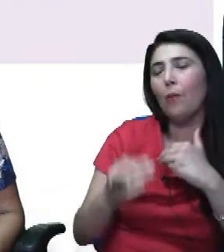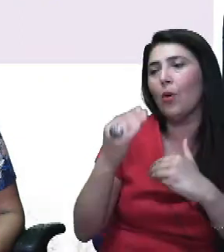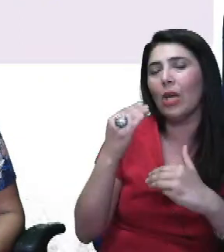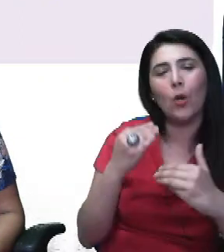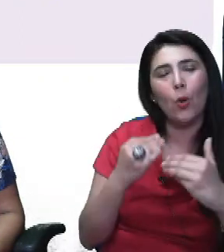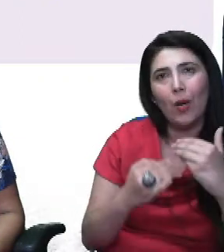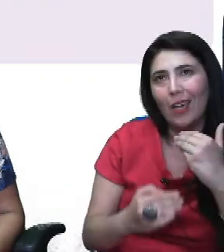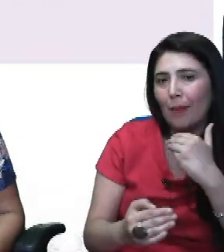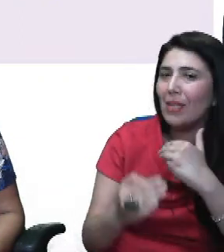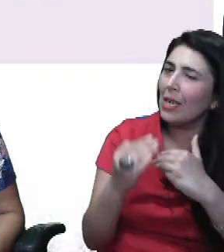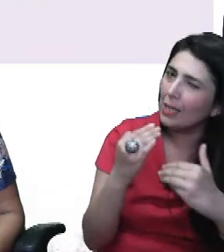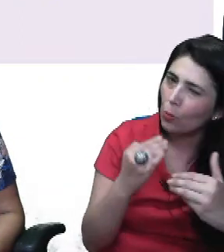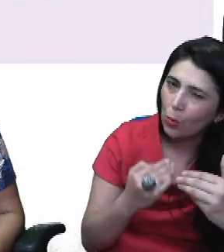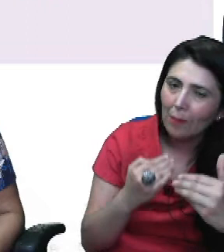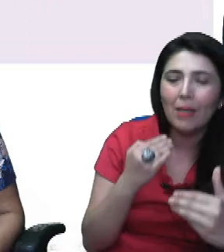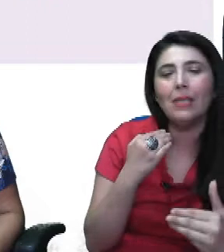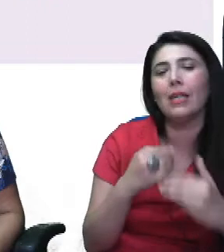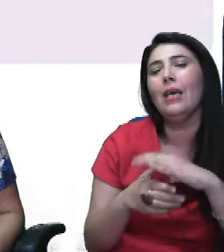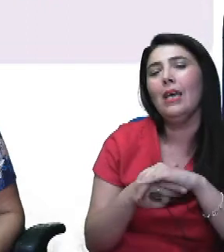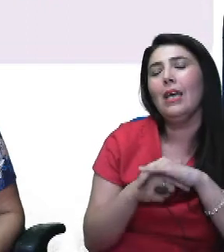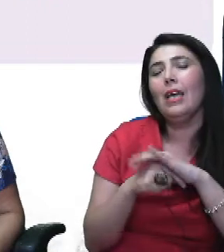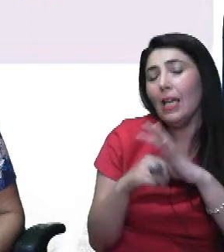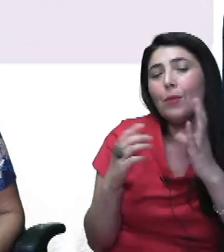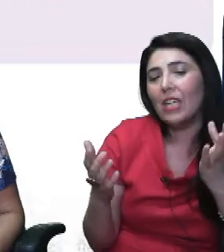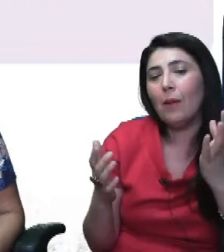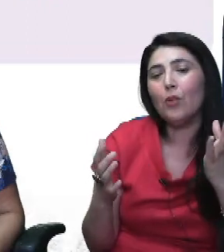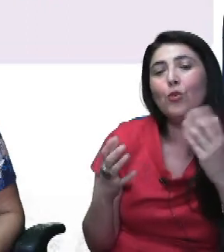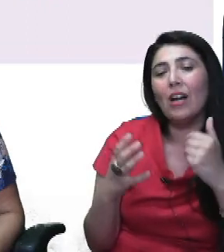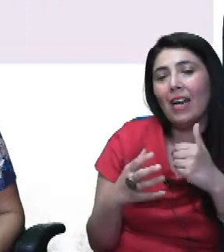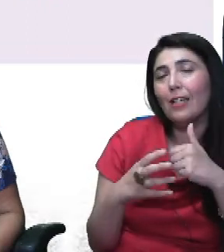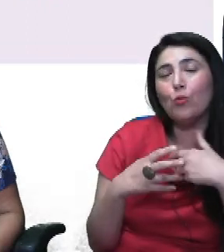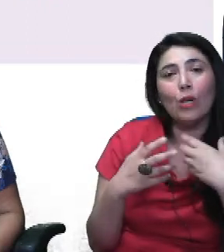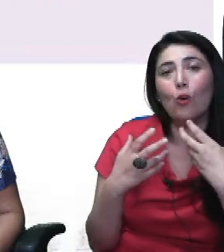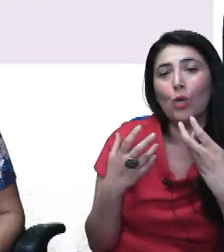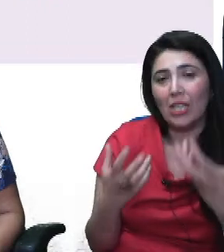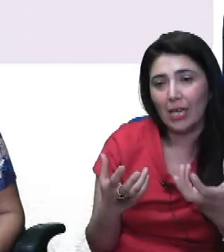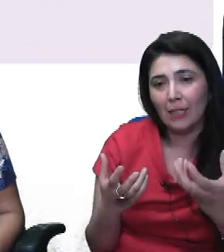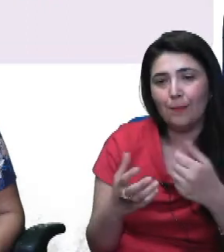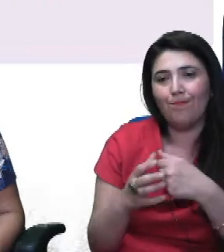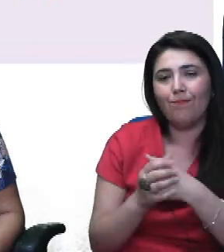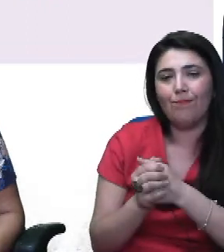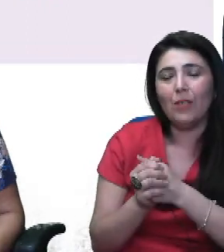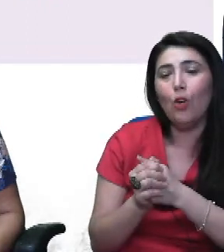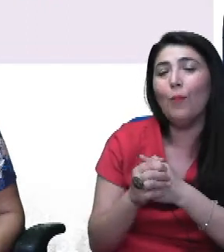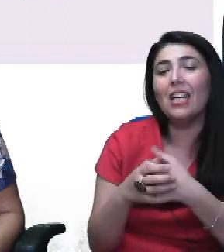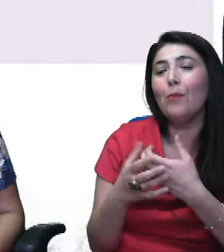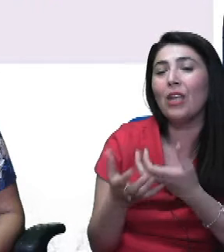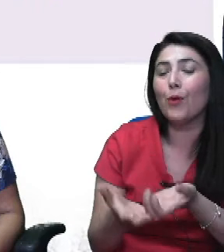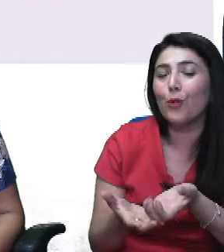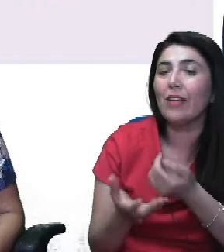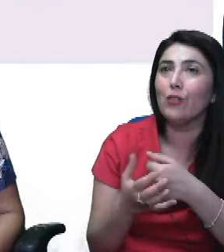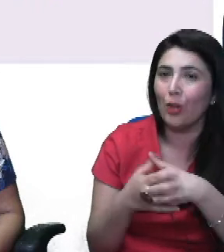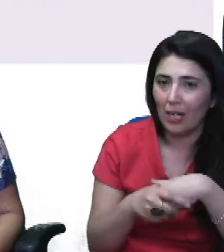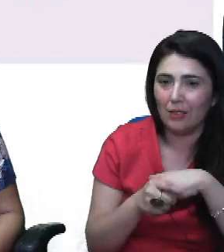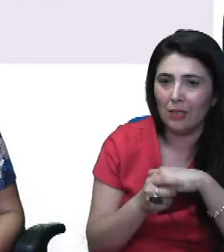por ejemplo, o que no es pertinente culturalmente, es, por ejemplo, el socavar las estructuras comunitarias o los mecanismos de